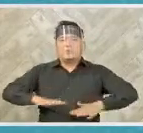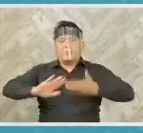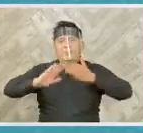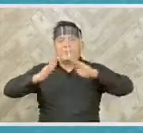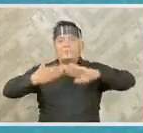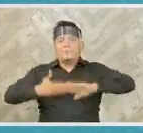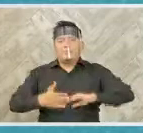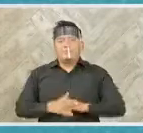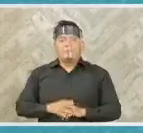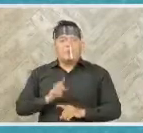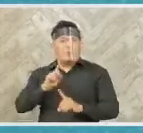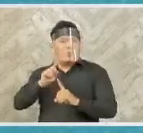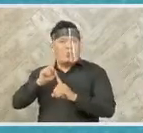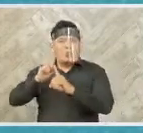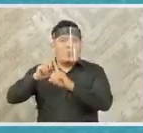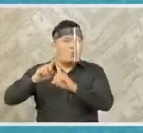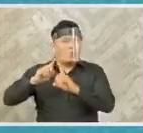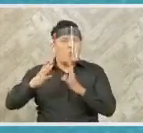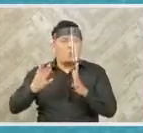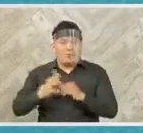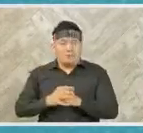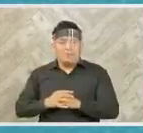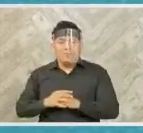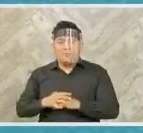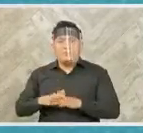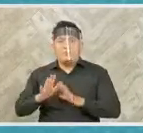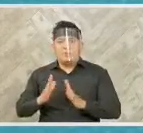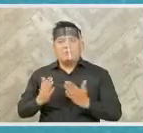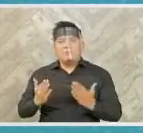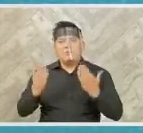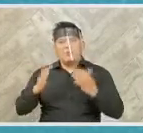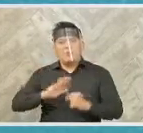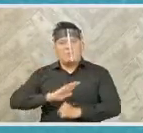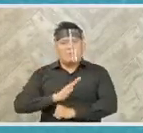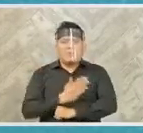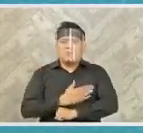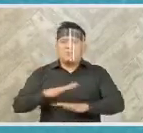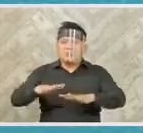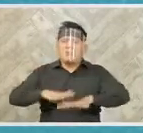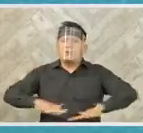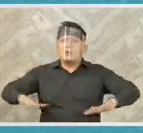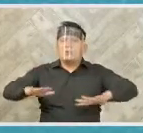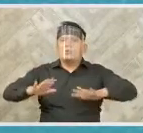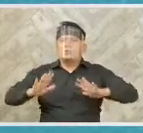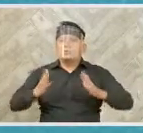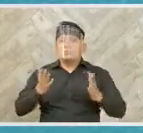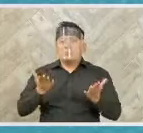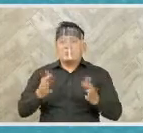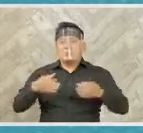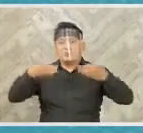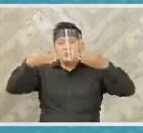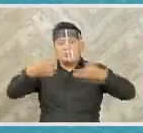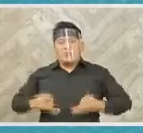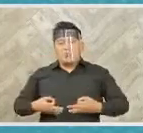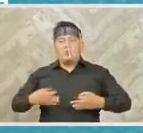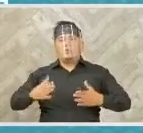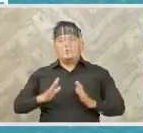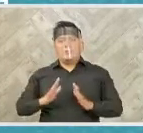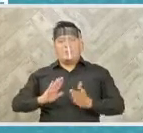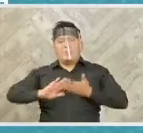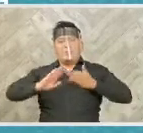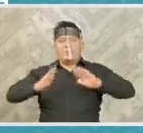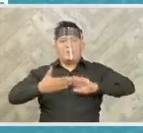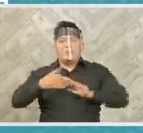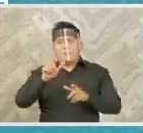principal propósito es fortalecer las capacidades territoriales para construir un territorio que brinde seguridad y paz a todos